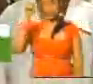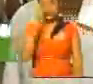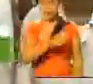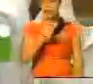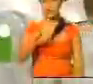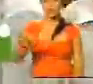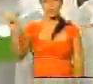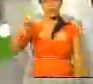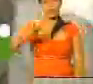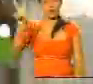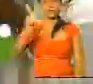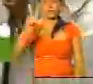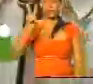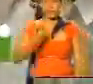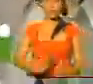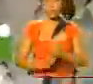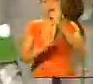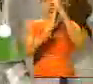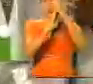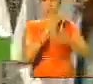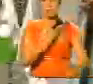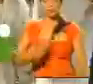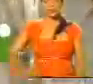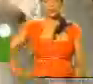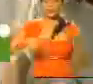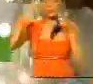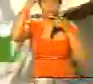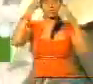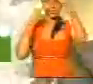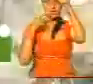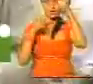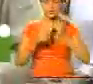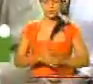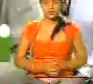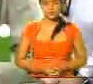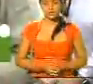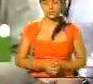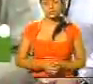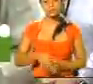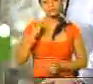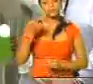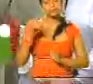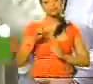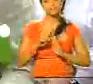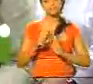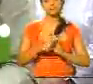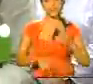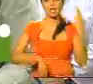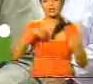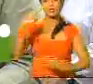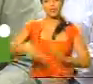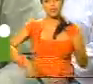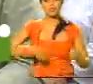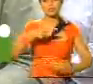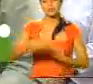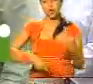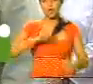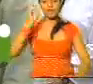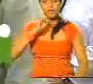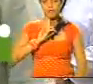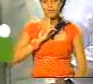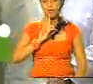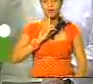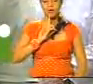de Venezuela, con el liderazgo del comandante presidente Hugo Chávez y con los principios de la revolución